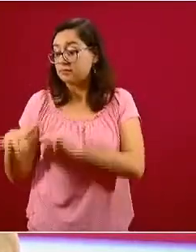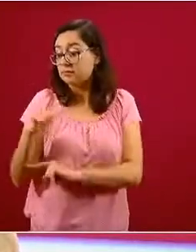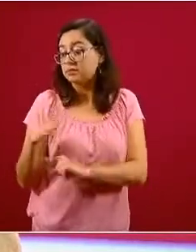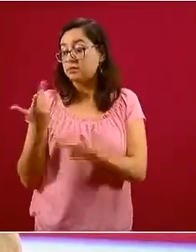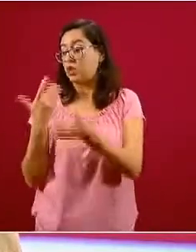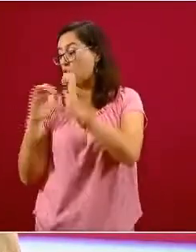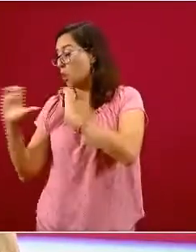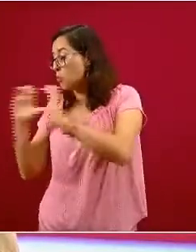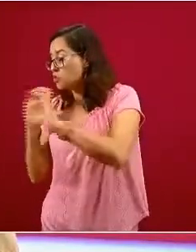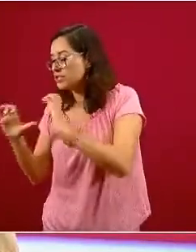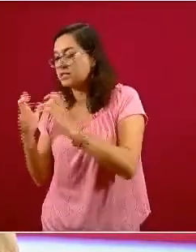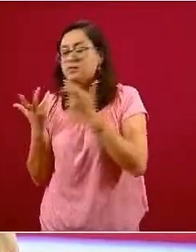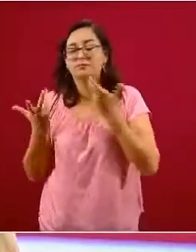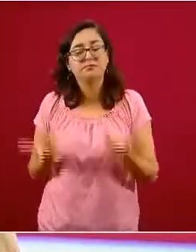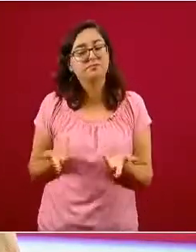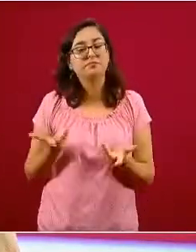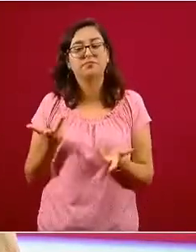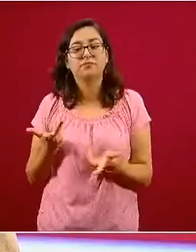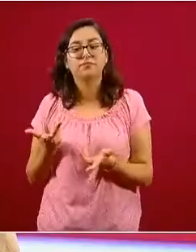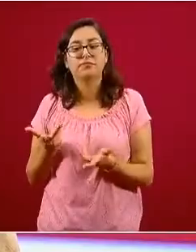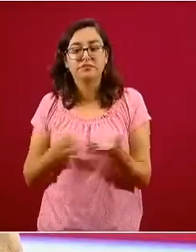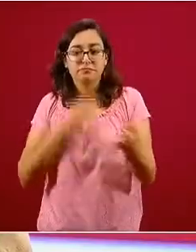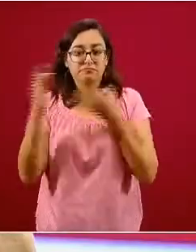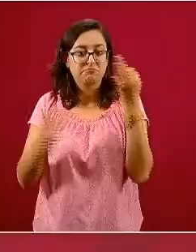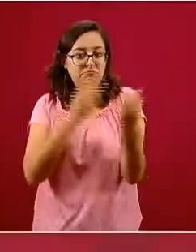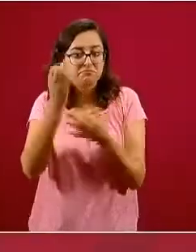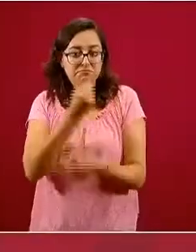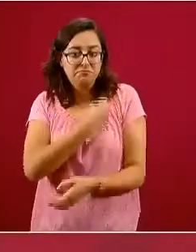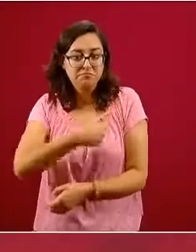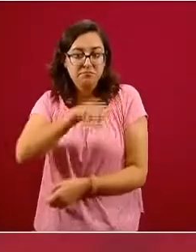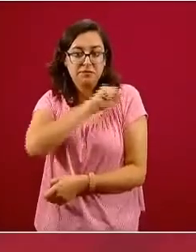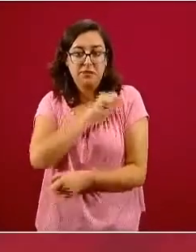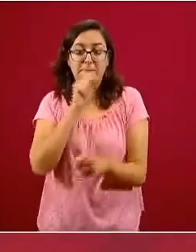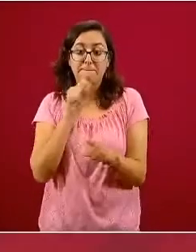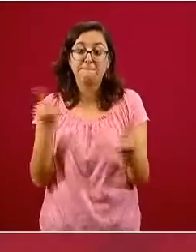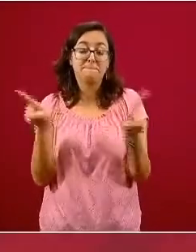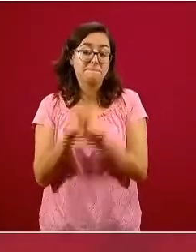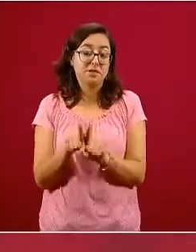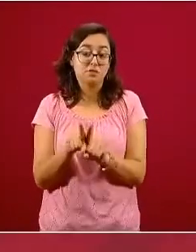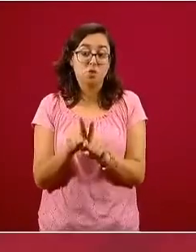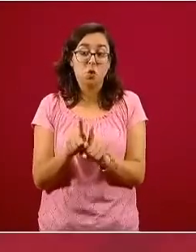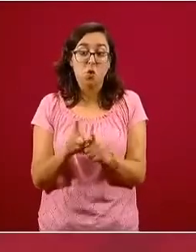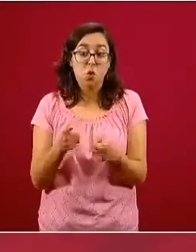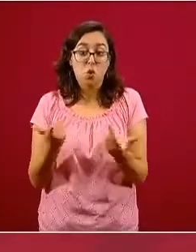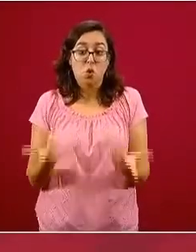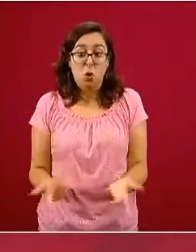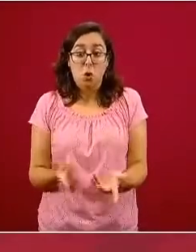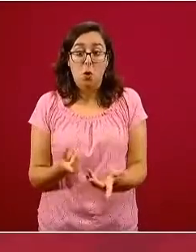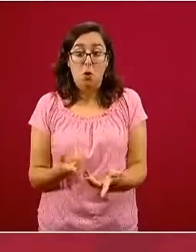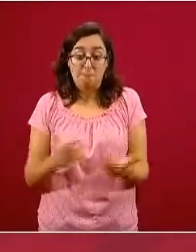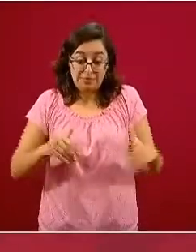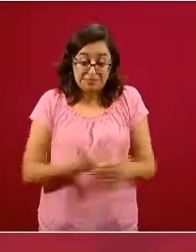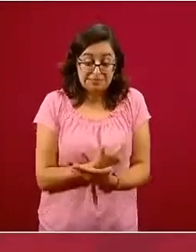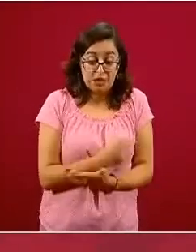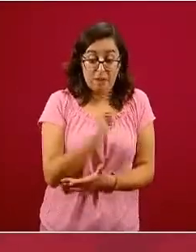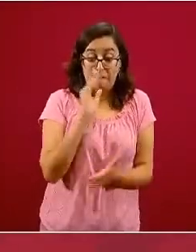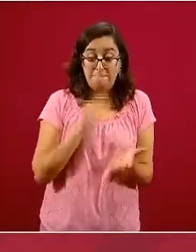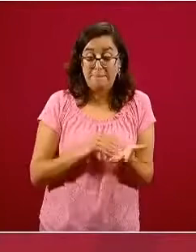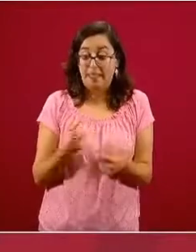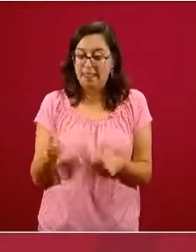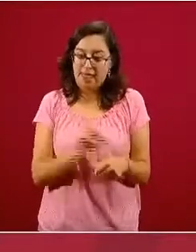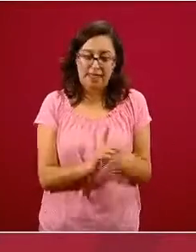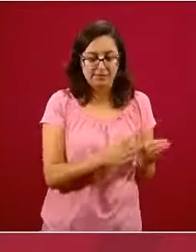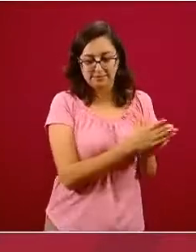la comunicación de riesgos y la promoción de la salud y los primeros 1000 días de vida, que son una